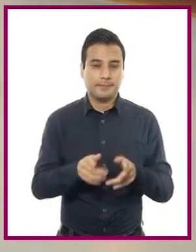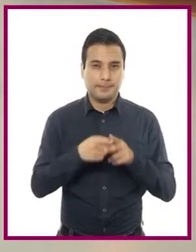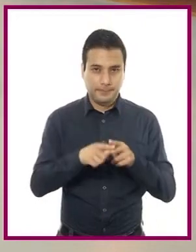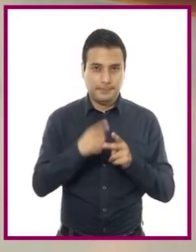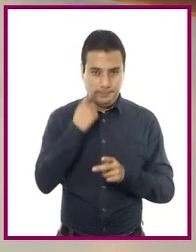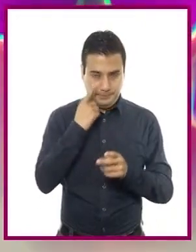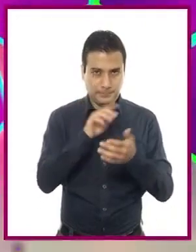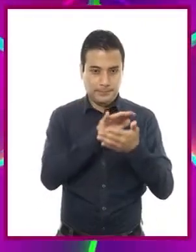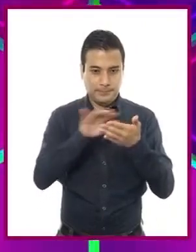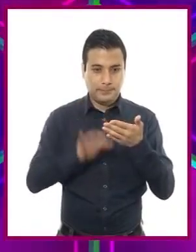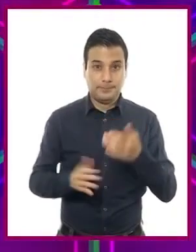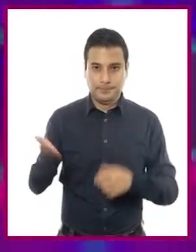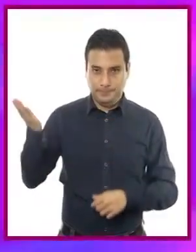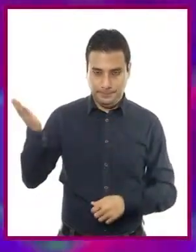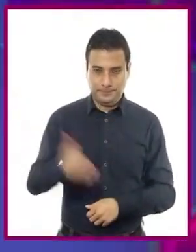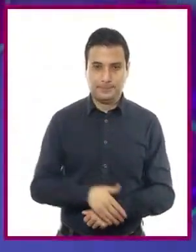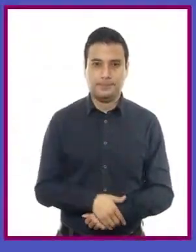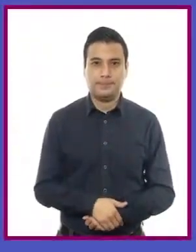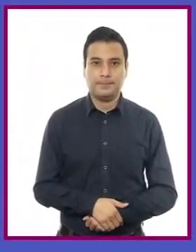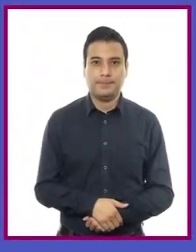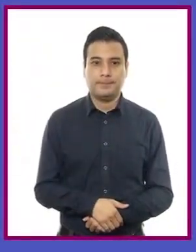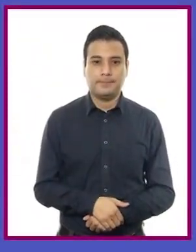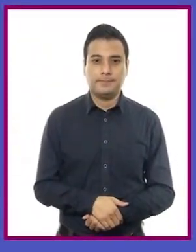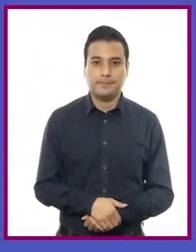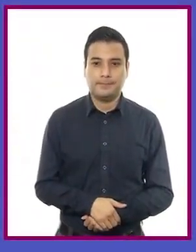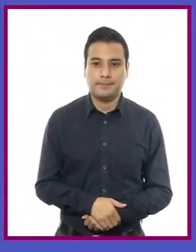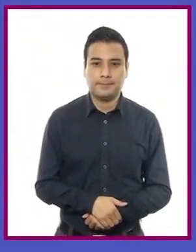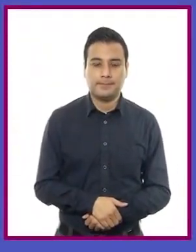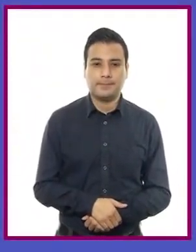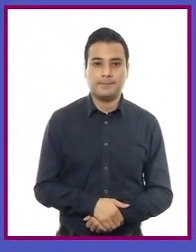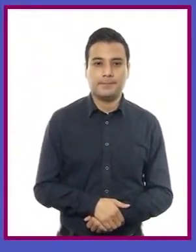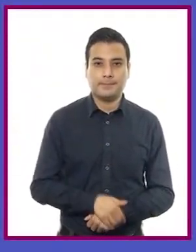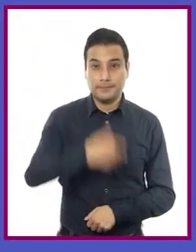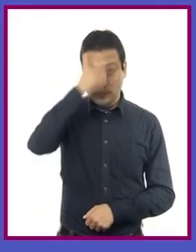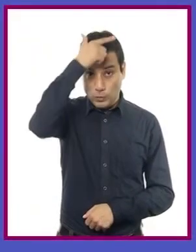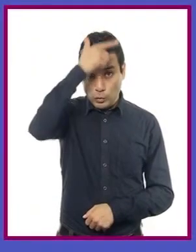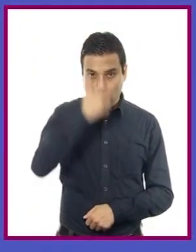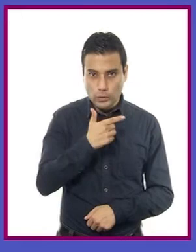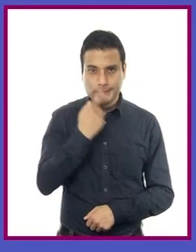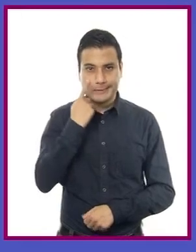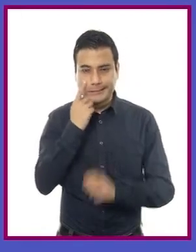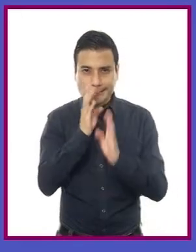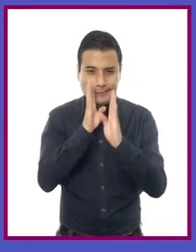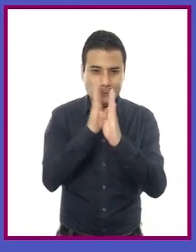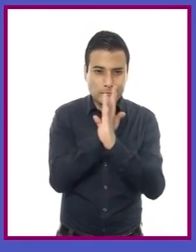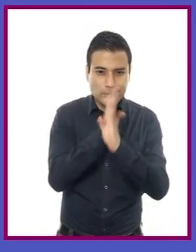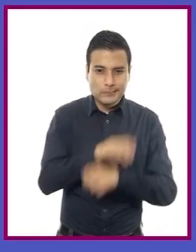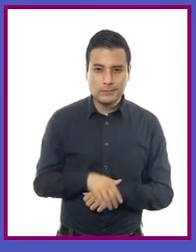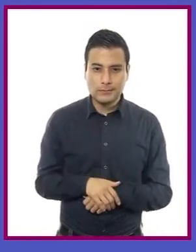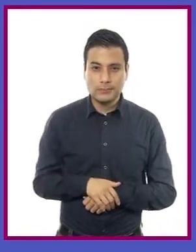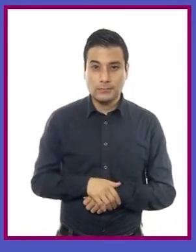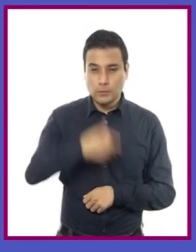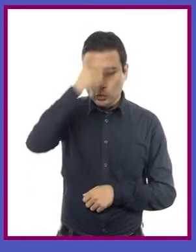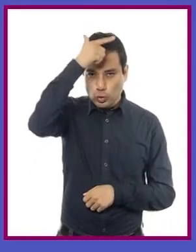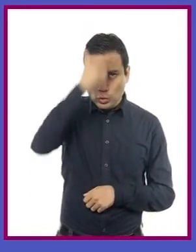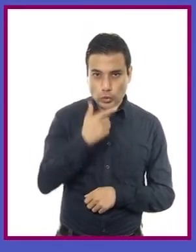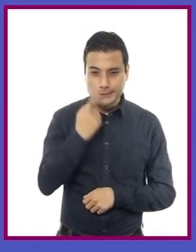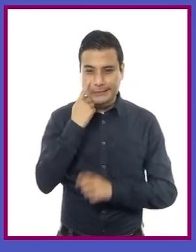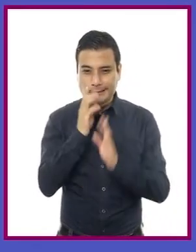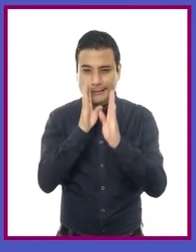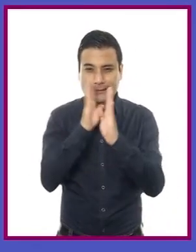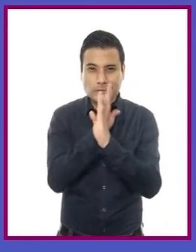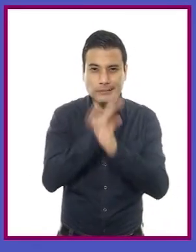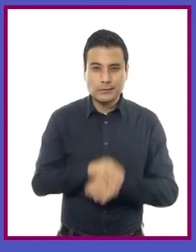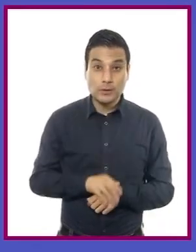lean en voz alta. La noche que me espía por el ojo, la noche que me espía por el ojo de la cerradura